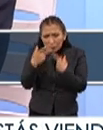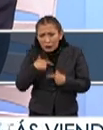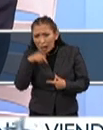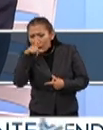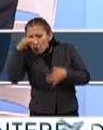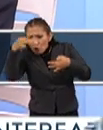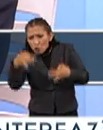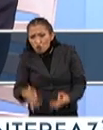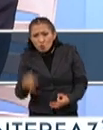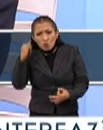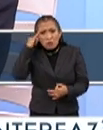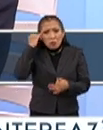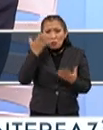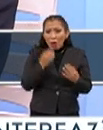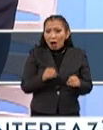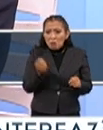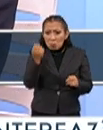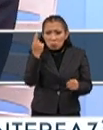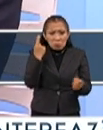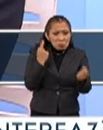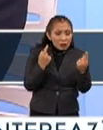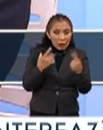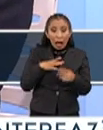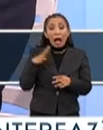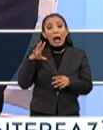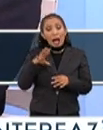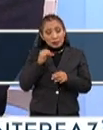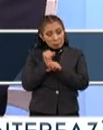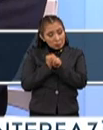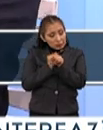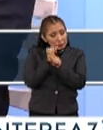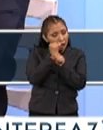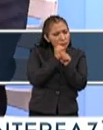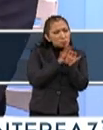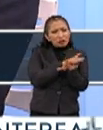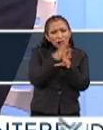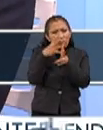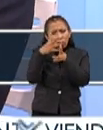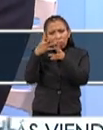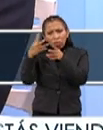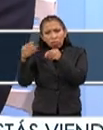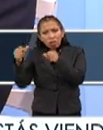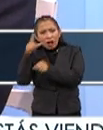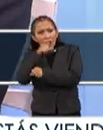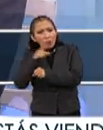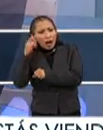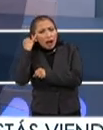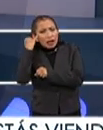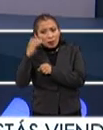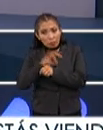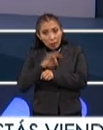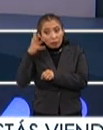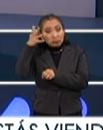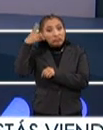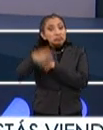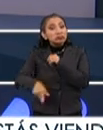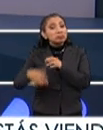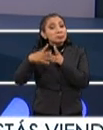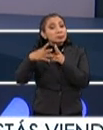es, hay toda una línea de investigación y de trabajo sobre las lenguas en riesgo de